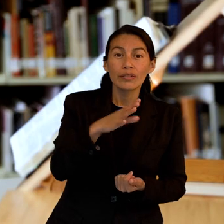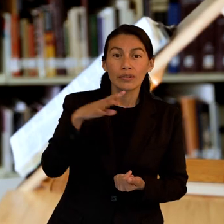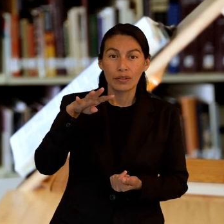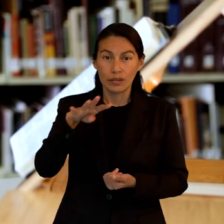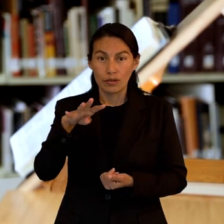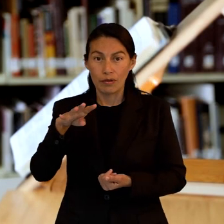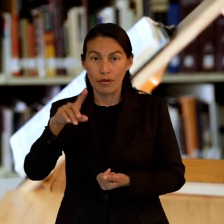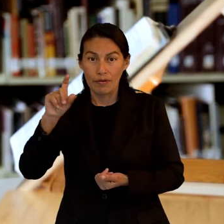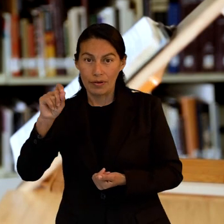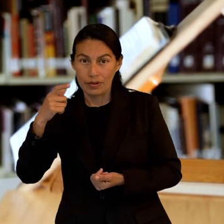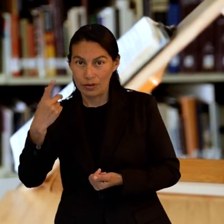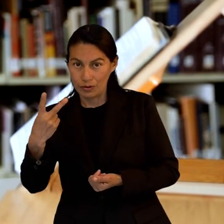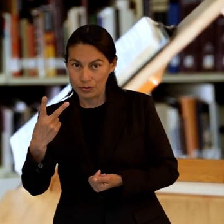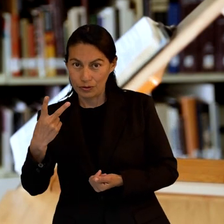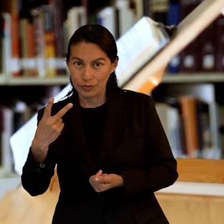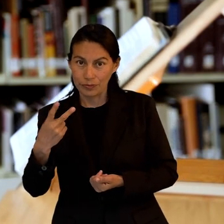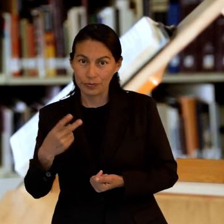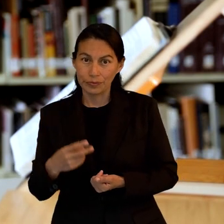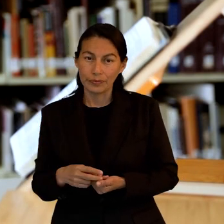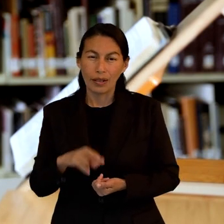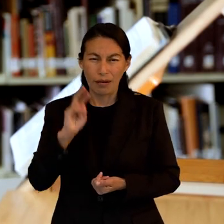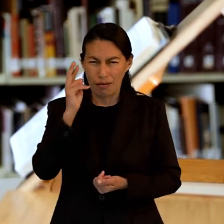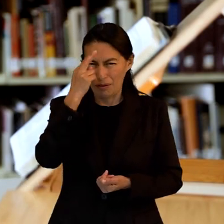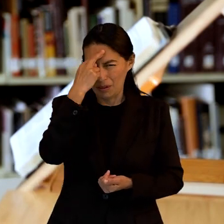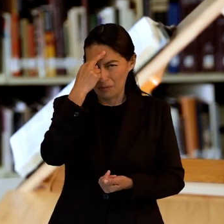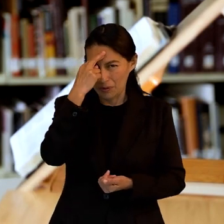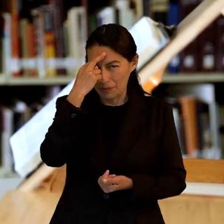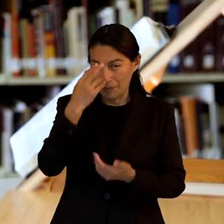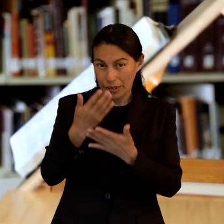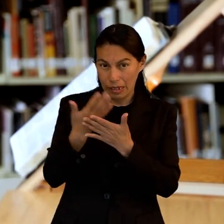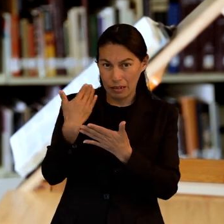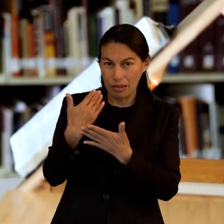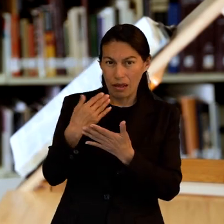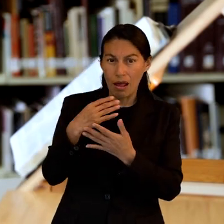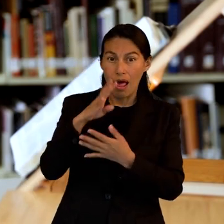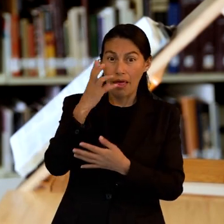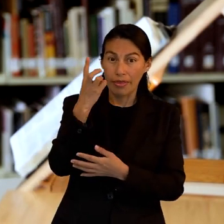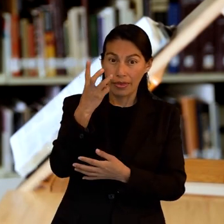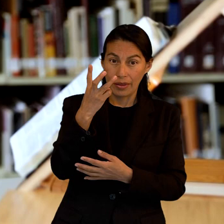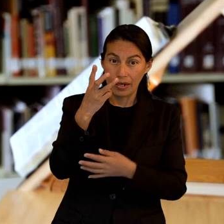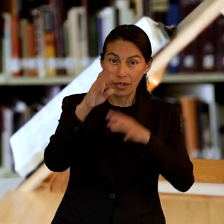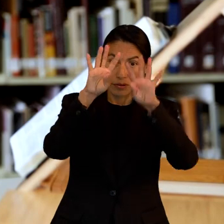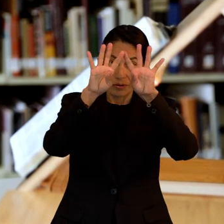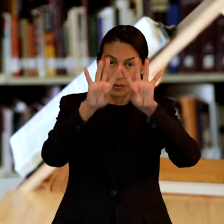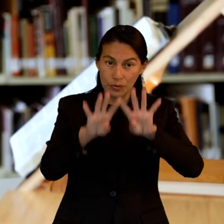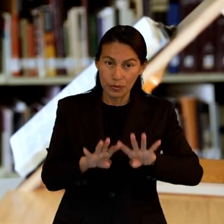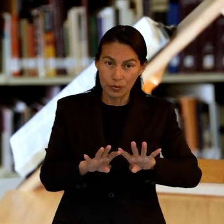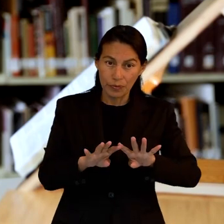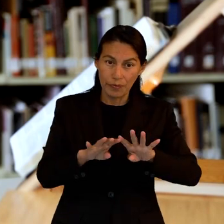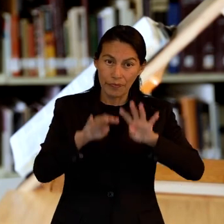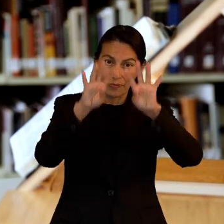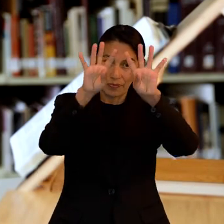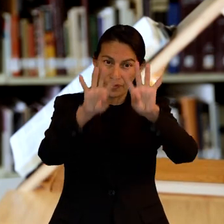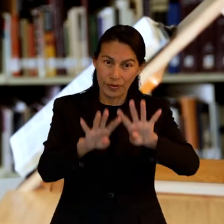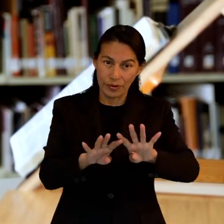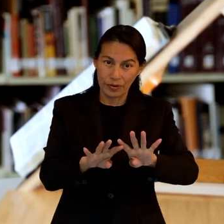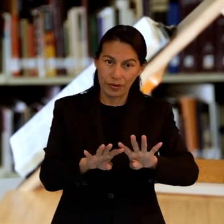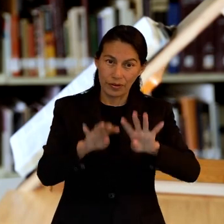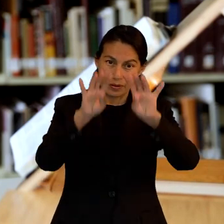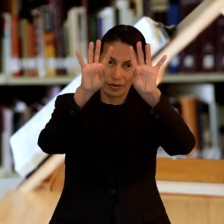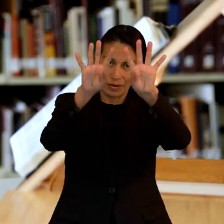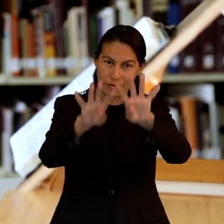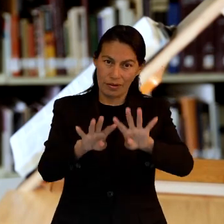10 diseño de 22 debemos recordar que había tres velos o cortinas en el santuario terrenal